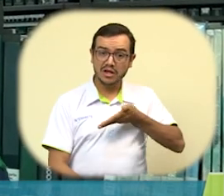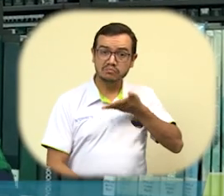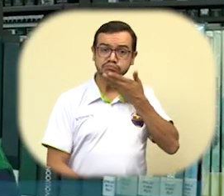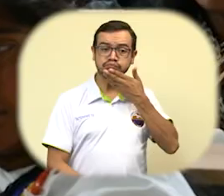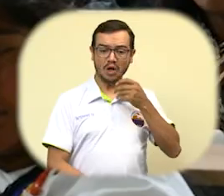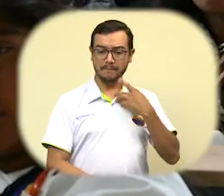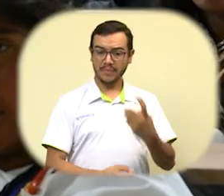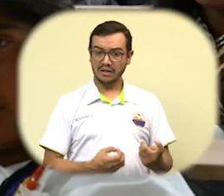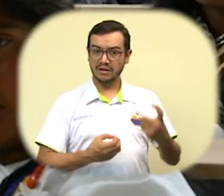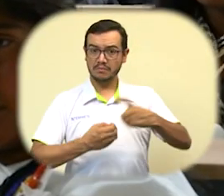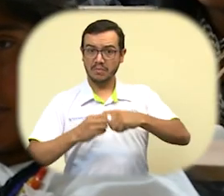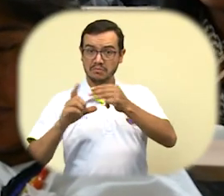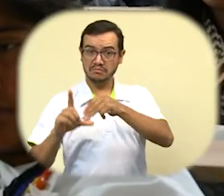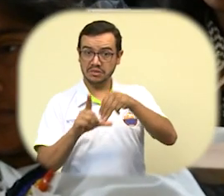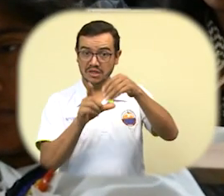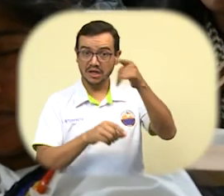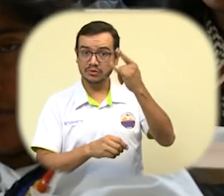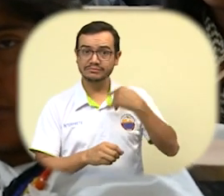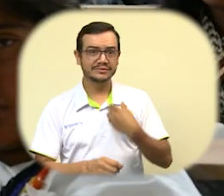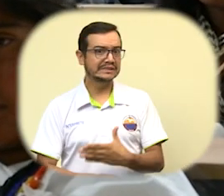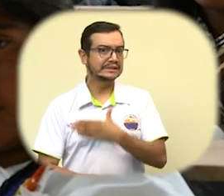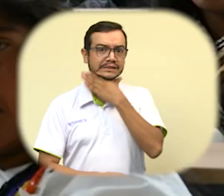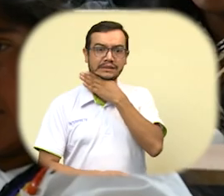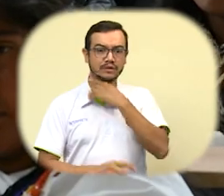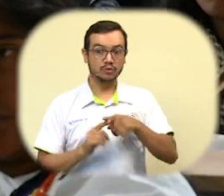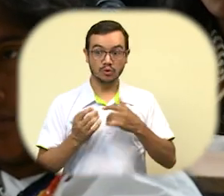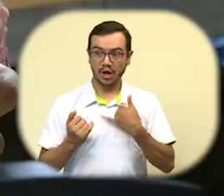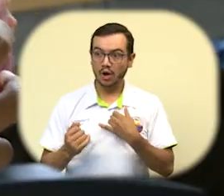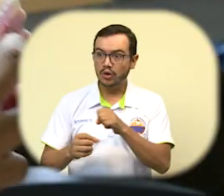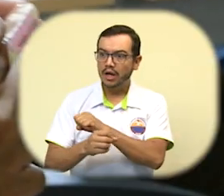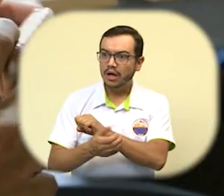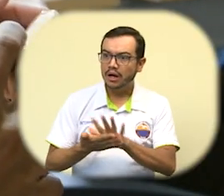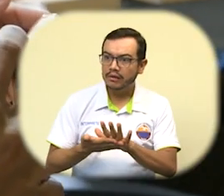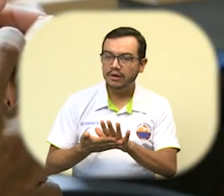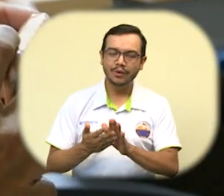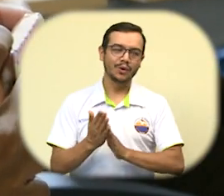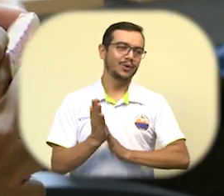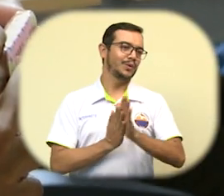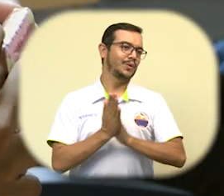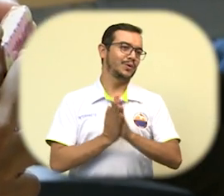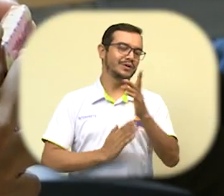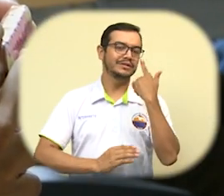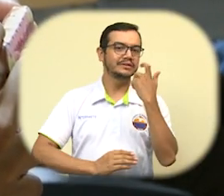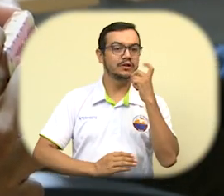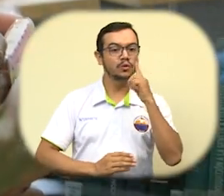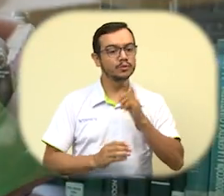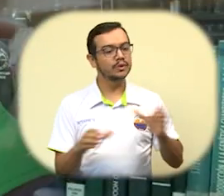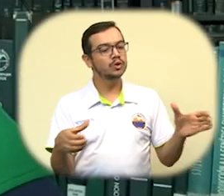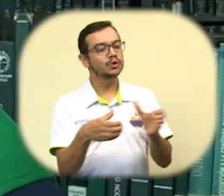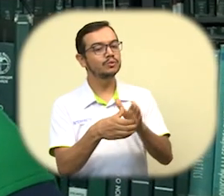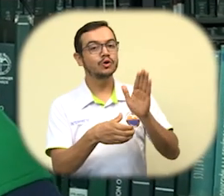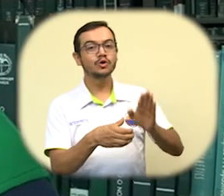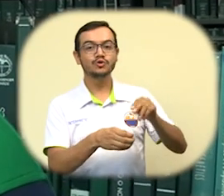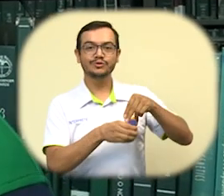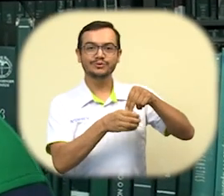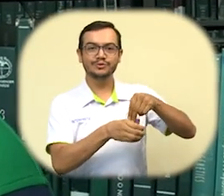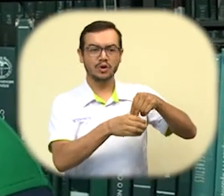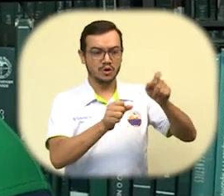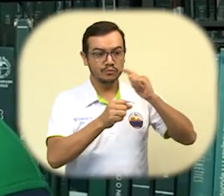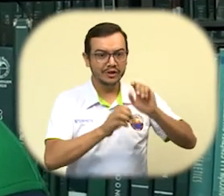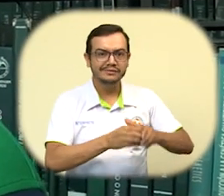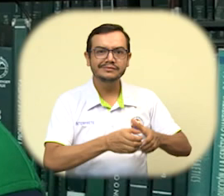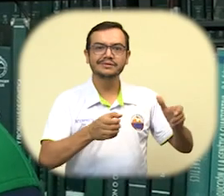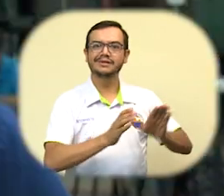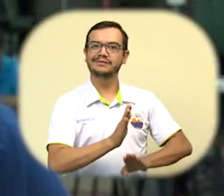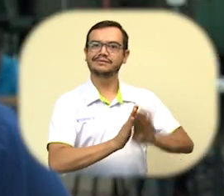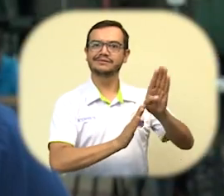poder acceder a una maestría y me parece súper genial. Así permitimos que las personas de nuestras comunidades indígenas puedan